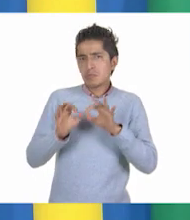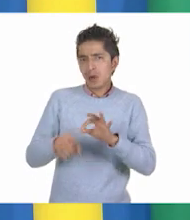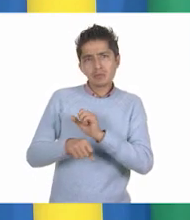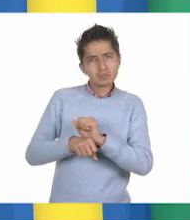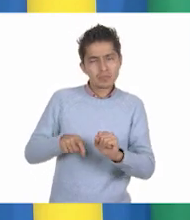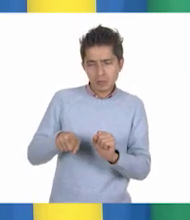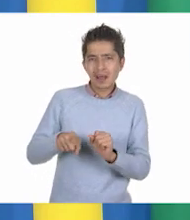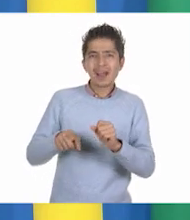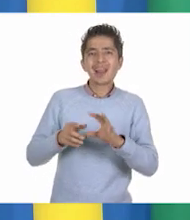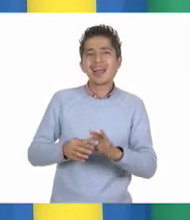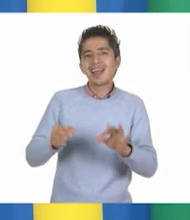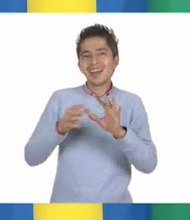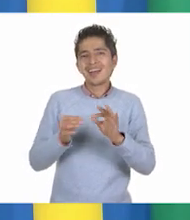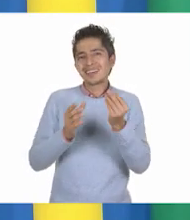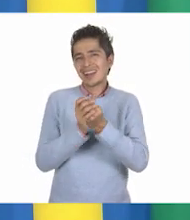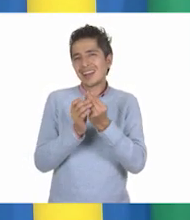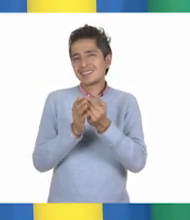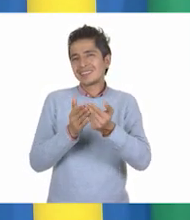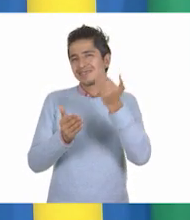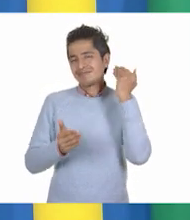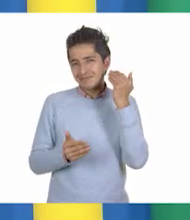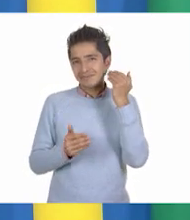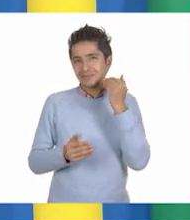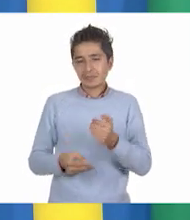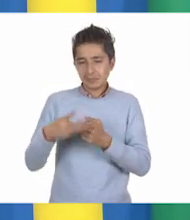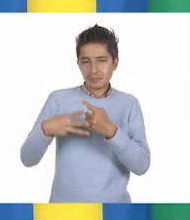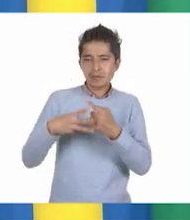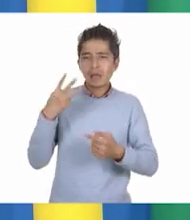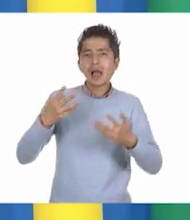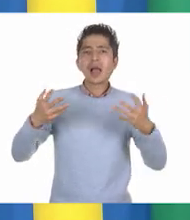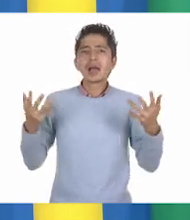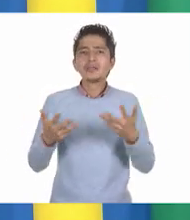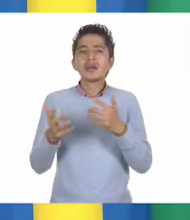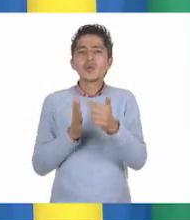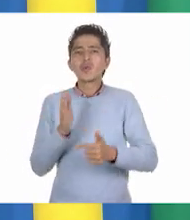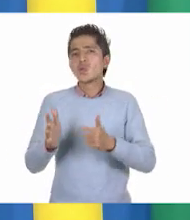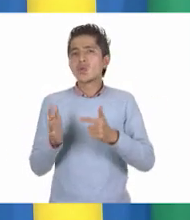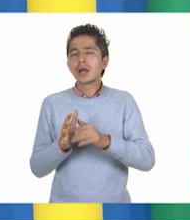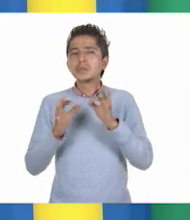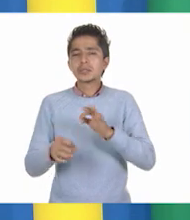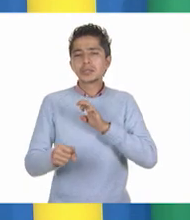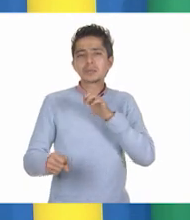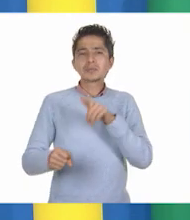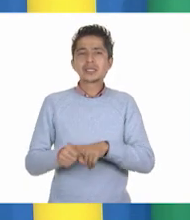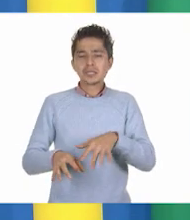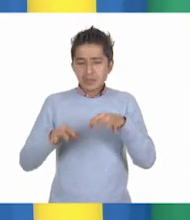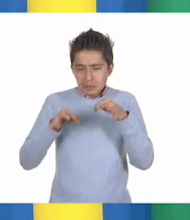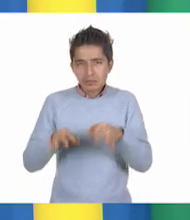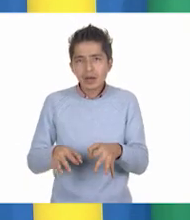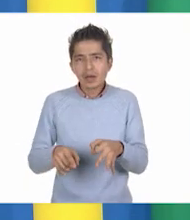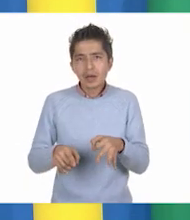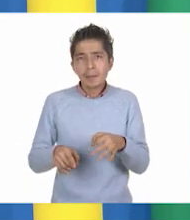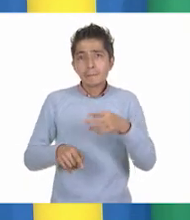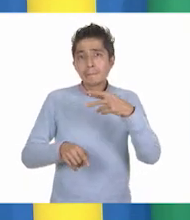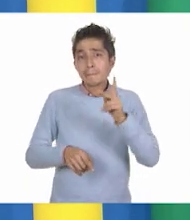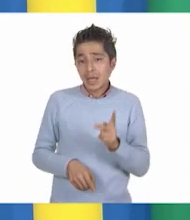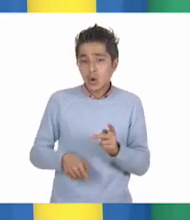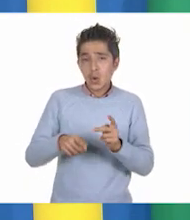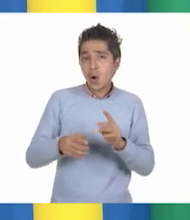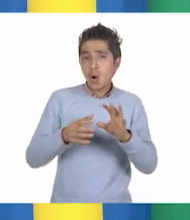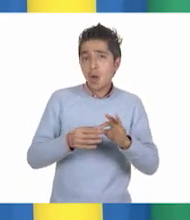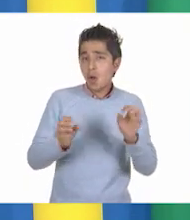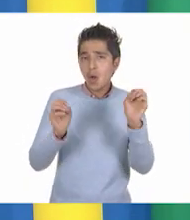ya lo habíamos comentado en la clase anterior. Los 3 se desarrollan en lugares específicos, aunque estos no se